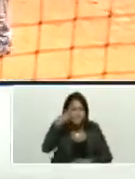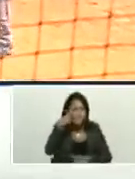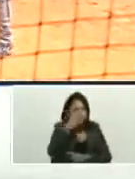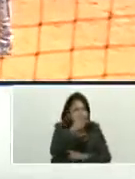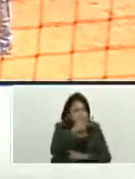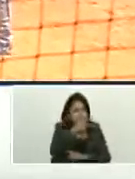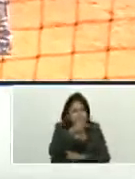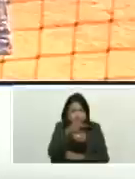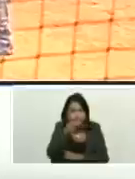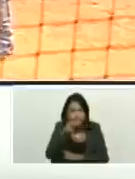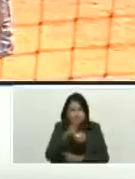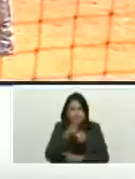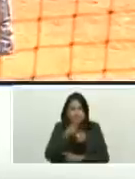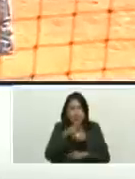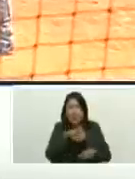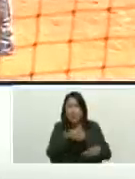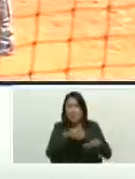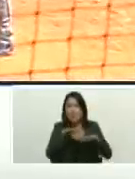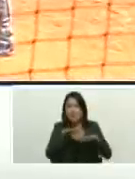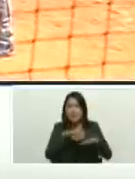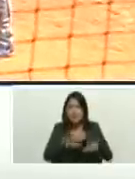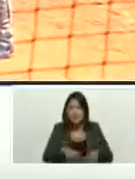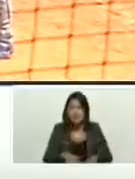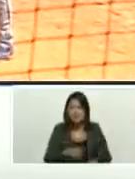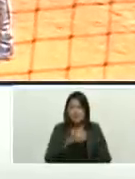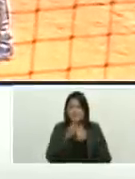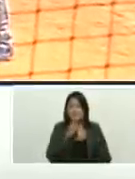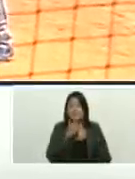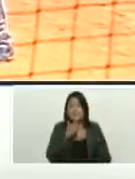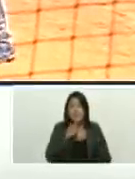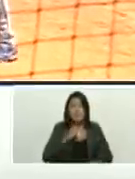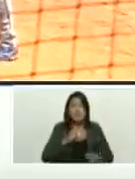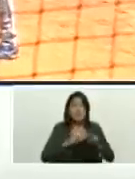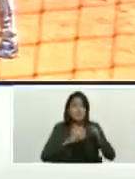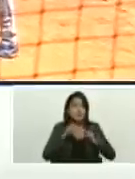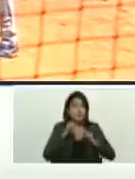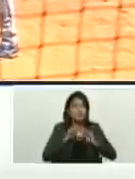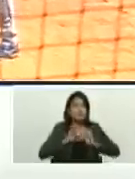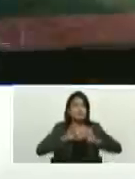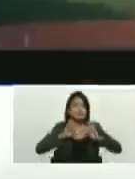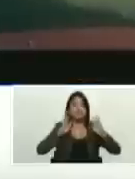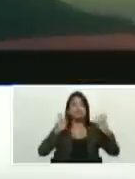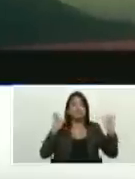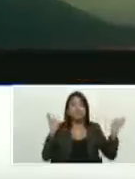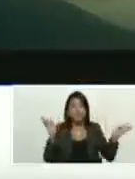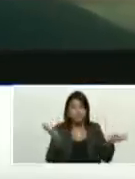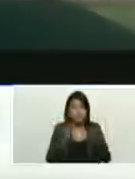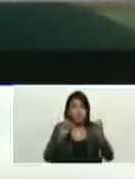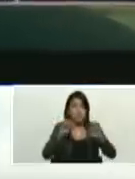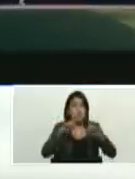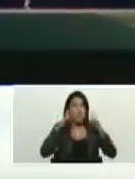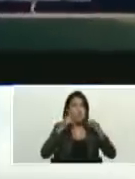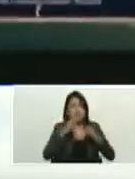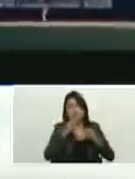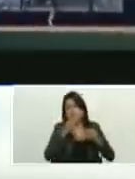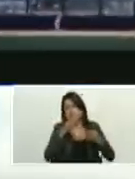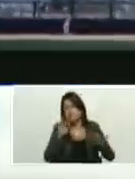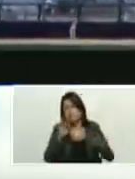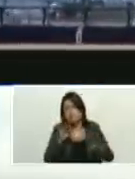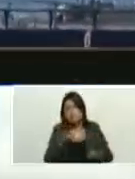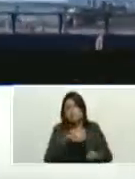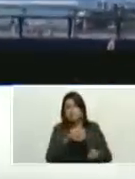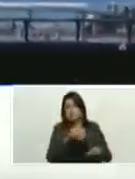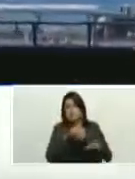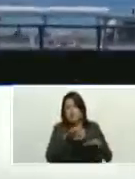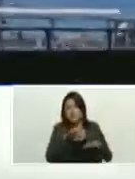estadio, bellísimo, de verdad. Bella, la obra que ha construido la revolución es bella, de verdad. Y García Carneiro